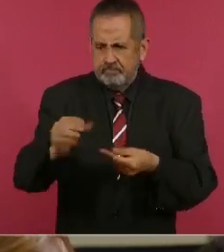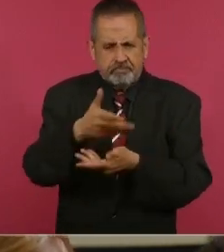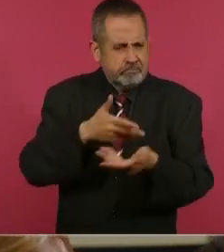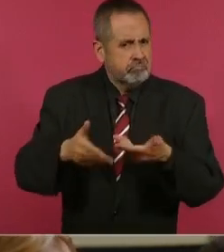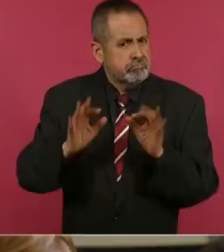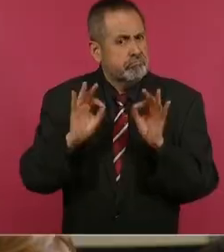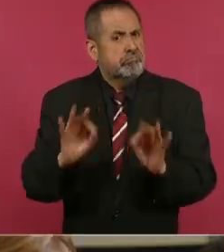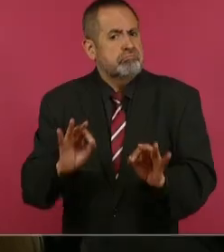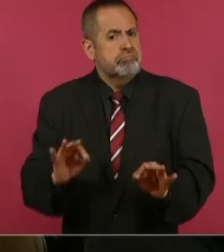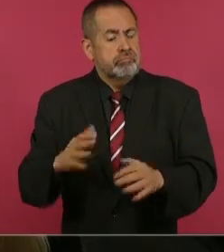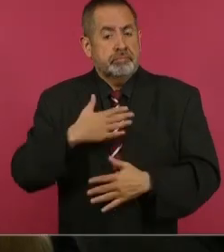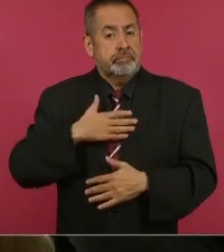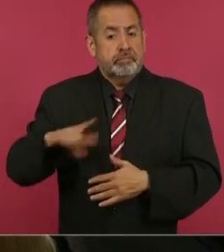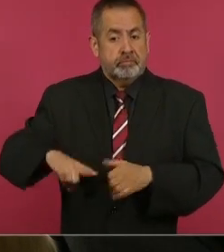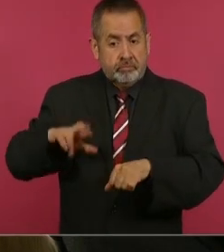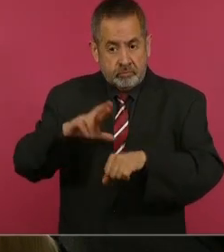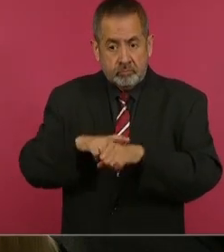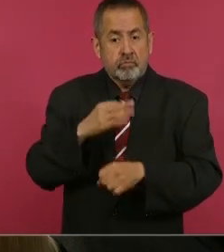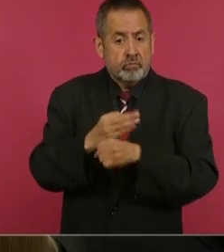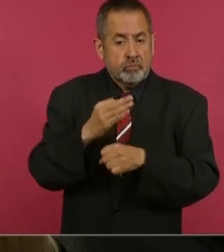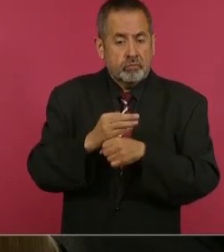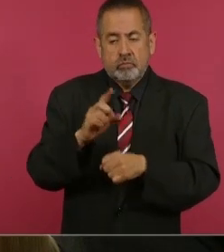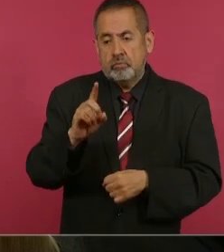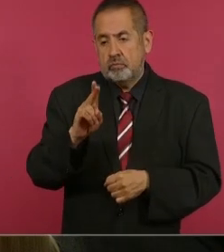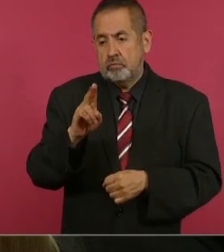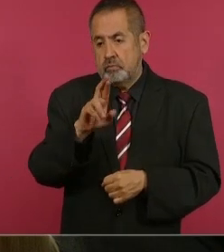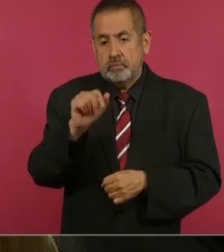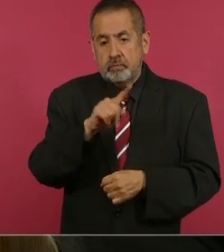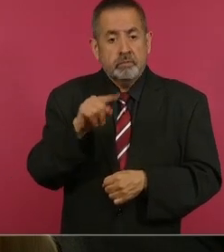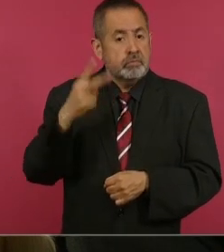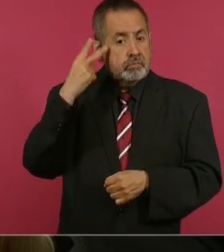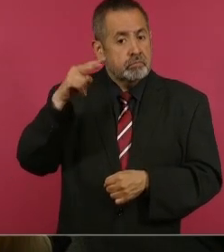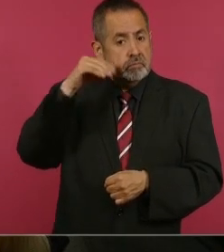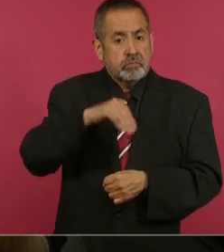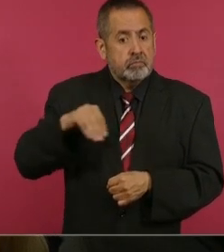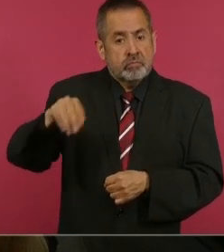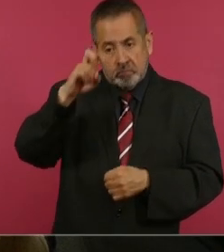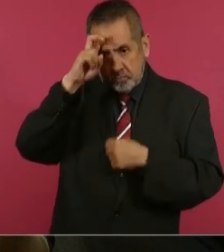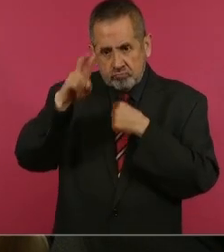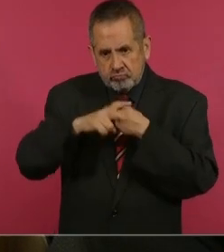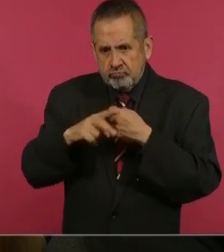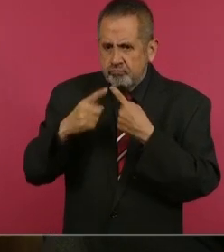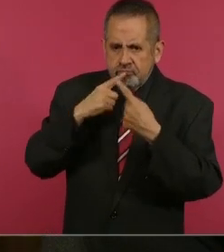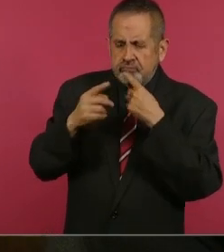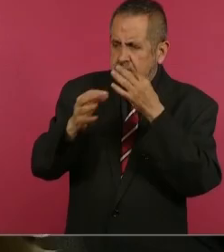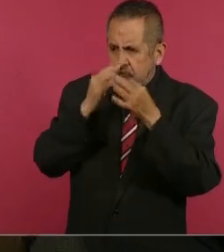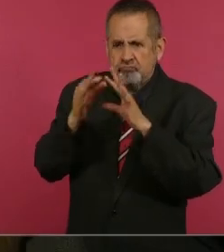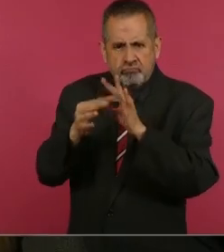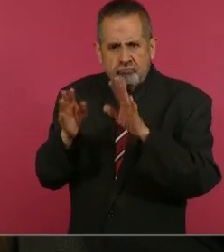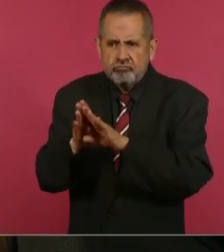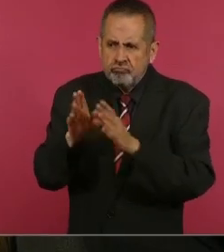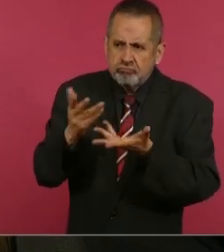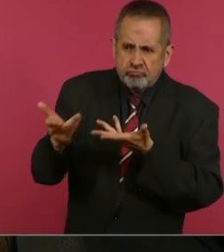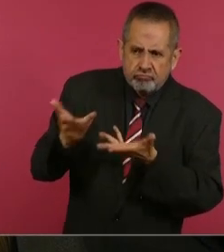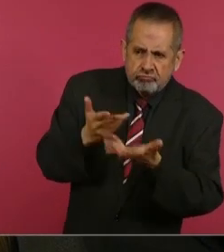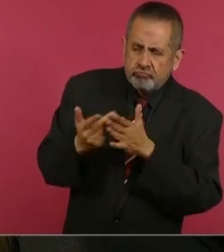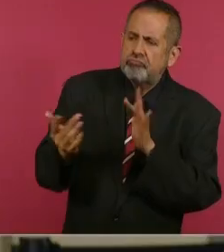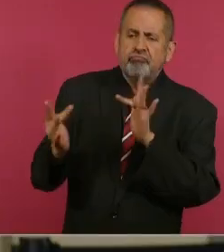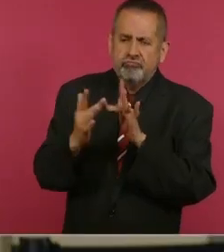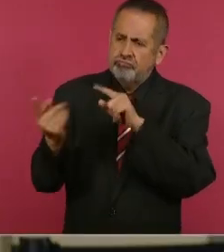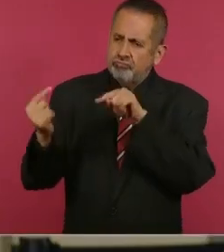de mi estado anda incluso en este momento, Alfonso Durazo, en una gira por Europa, justamente promoviendo la posibilidad de que